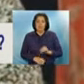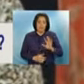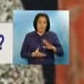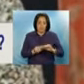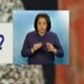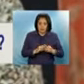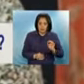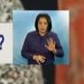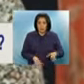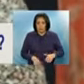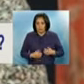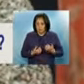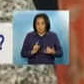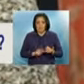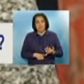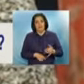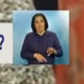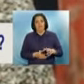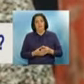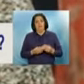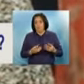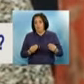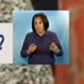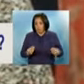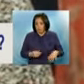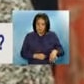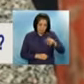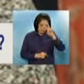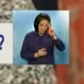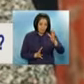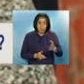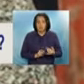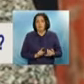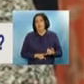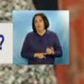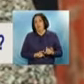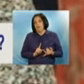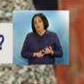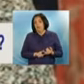vida, ¿no? Mucho sobre el Perú,